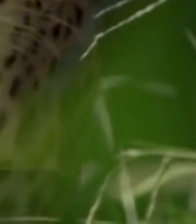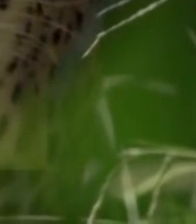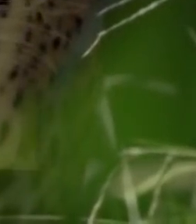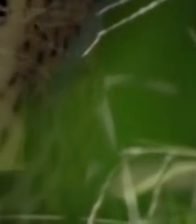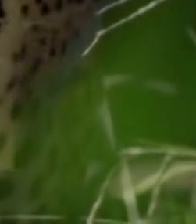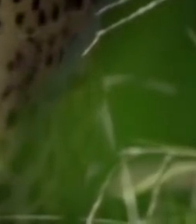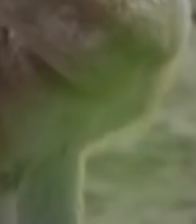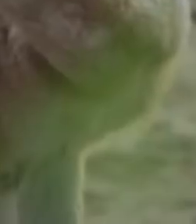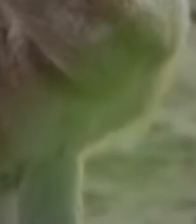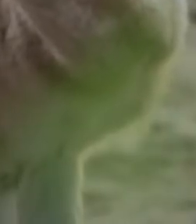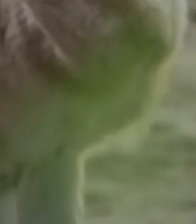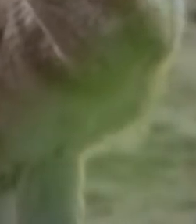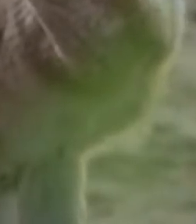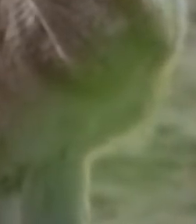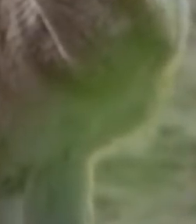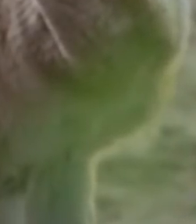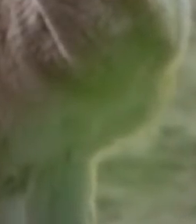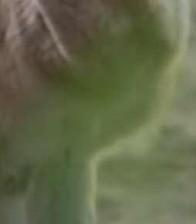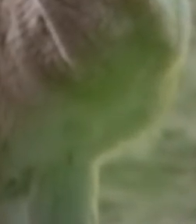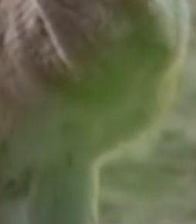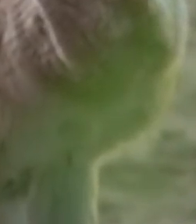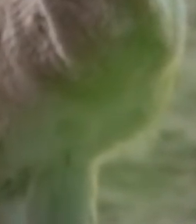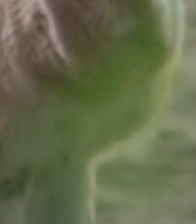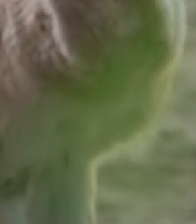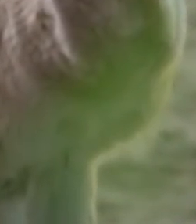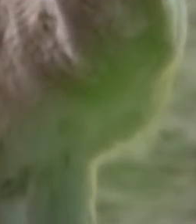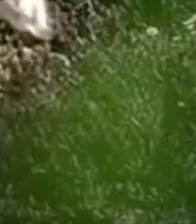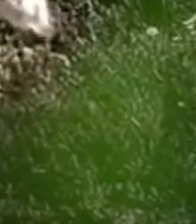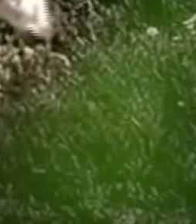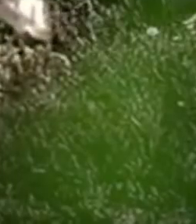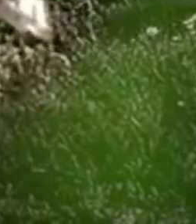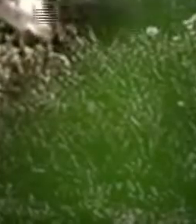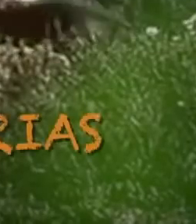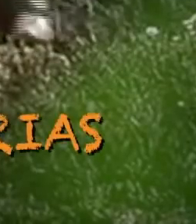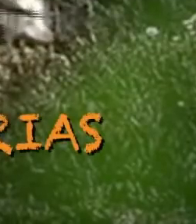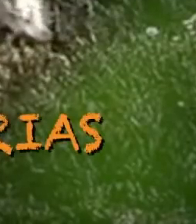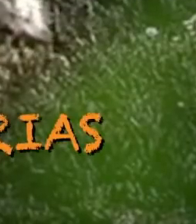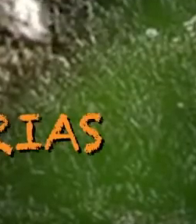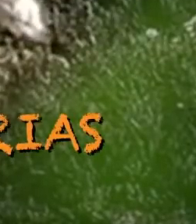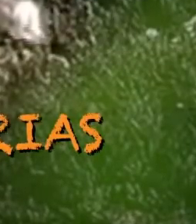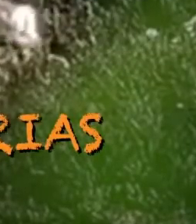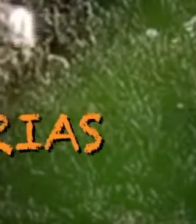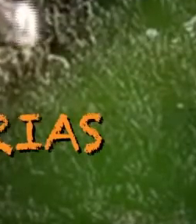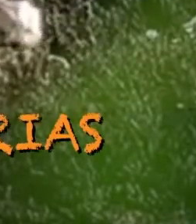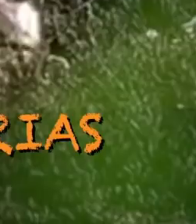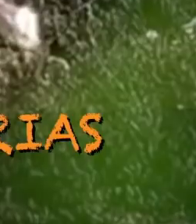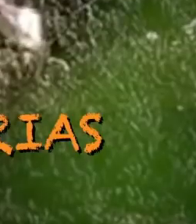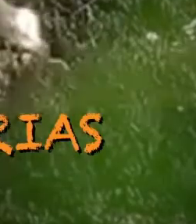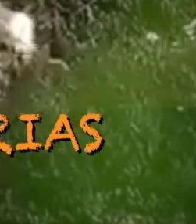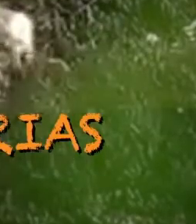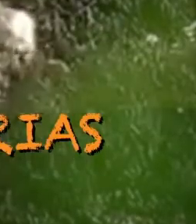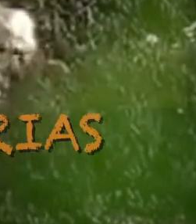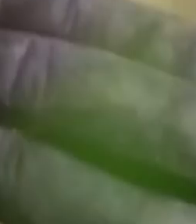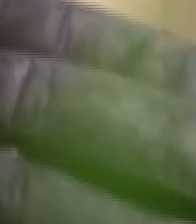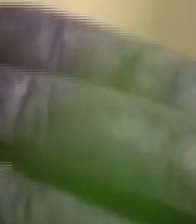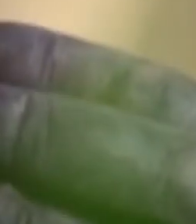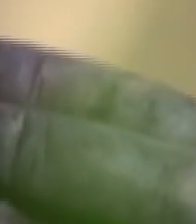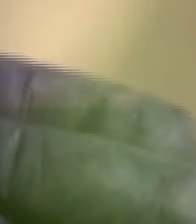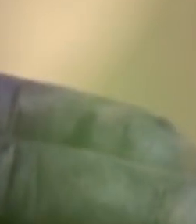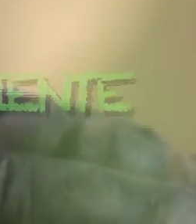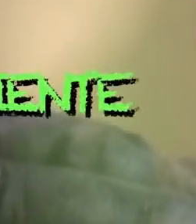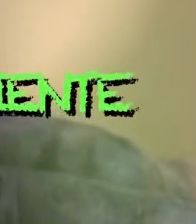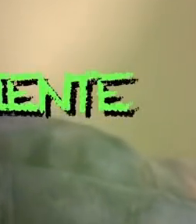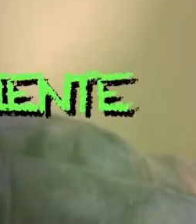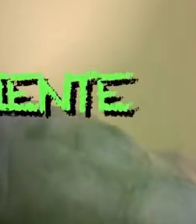una clase de vertebrados que por lo general se caracterizan porque sus madres están provistas de glándulas mamarias que suministran leche a sus crías. De